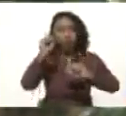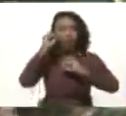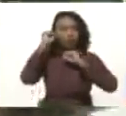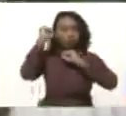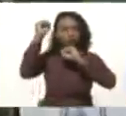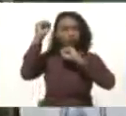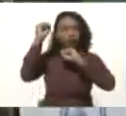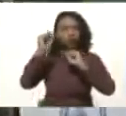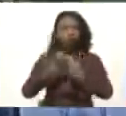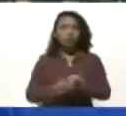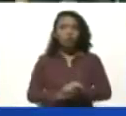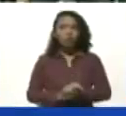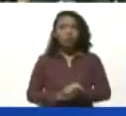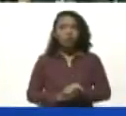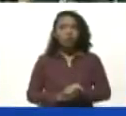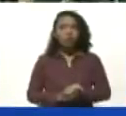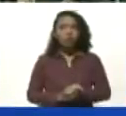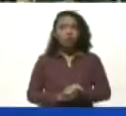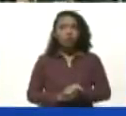Venceremos.